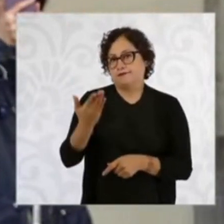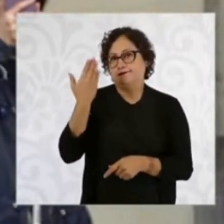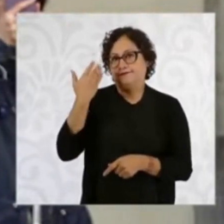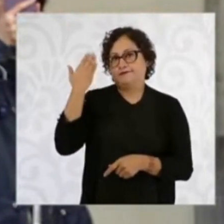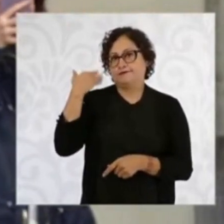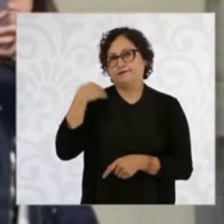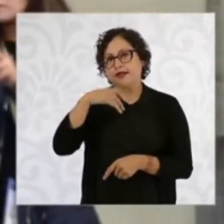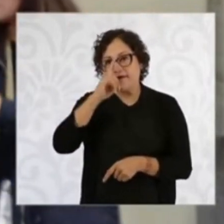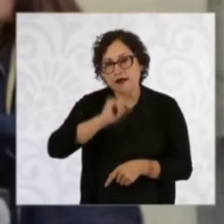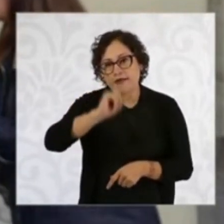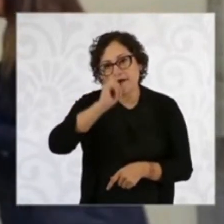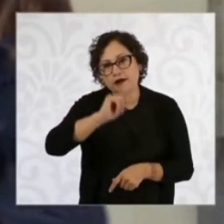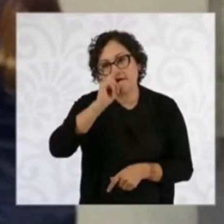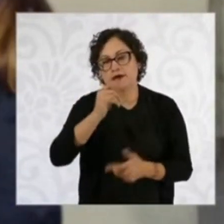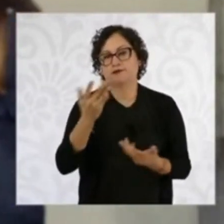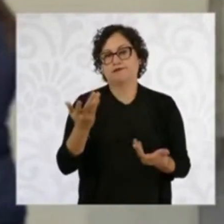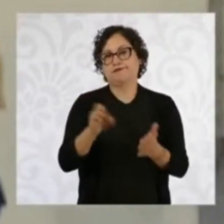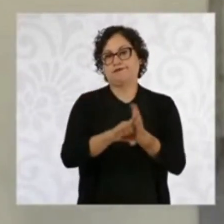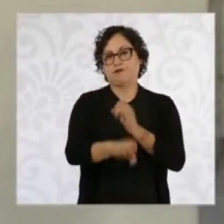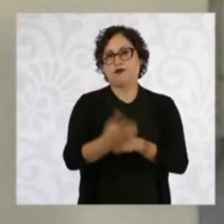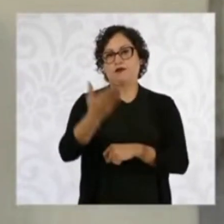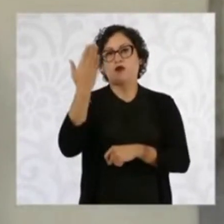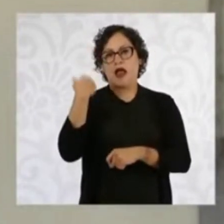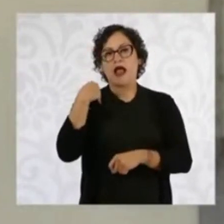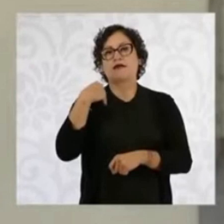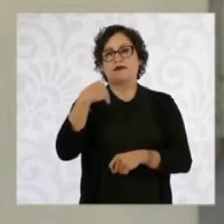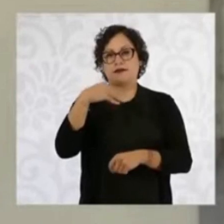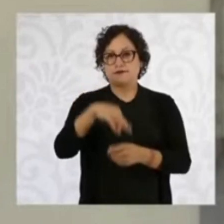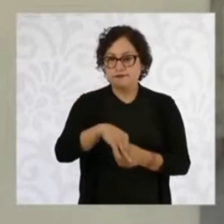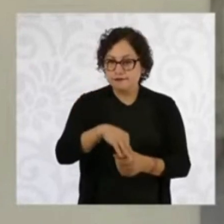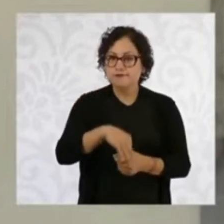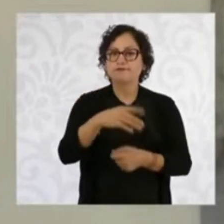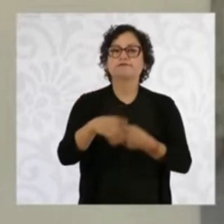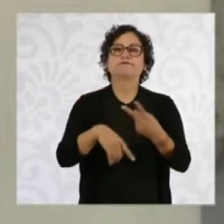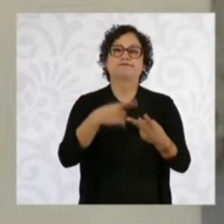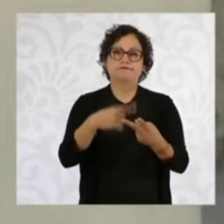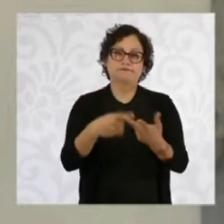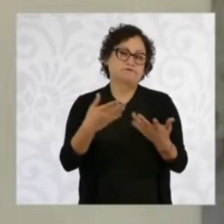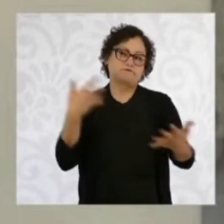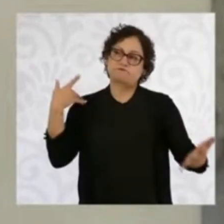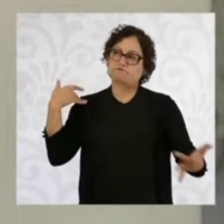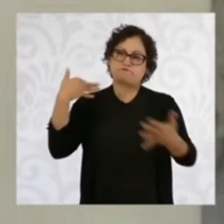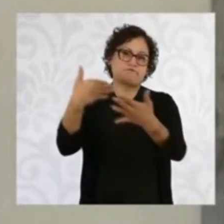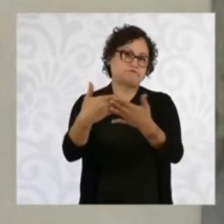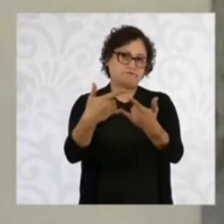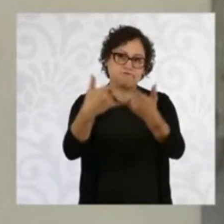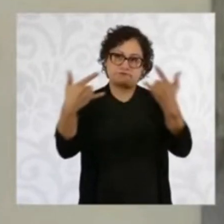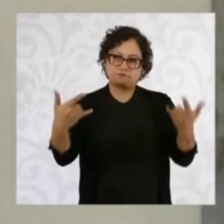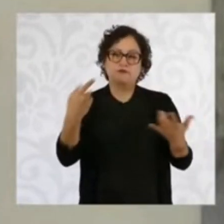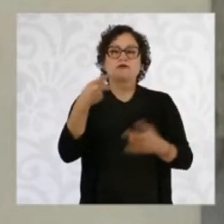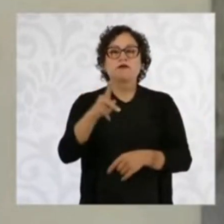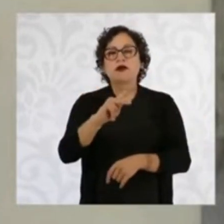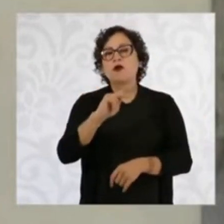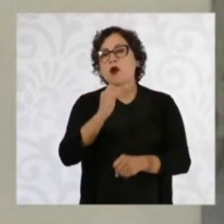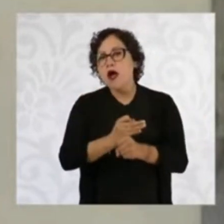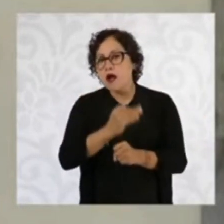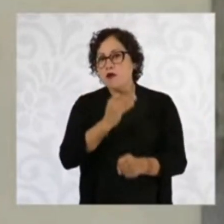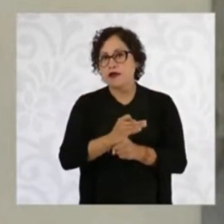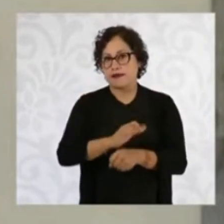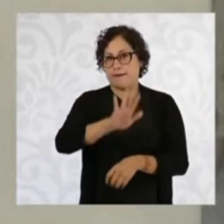durante, pues, vimos las elecciones y están, bueno, podemos hacer una visión histórica, pero precisamente en este momento en donde parece